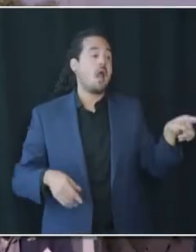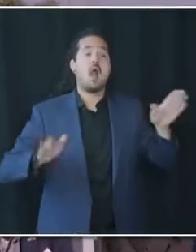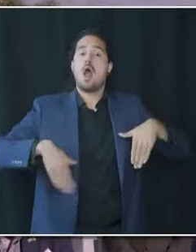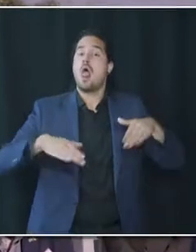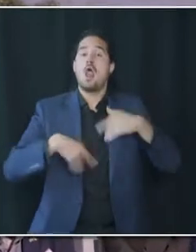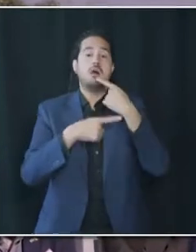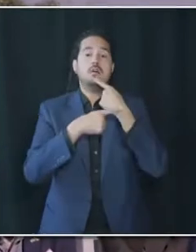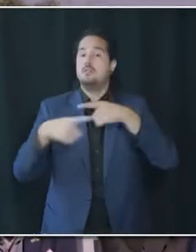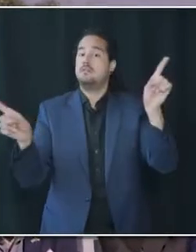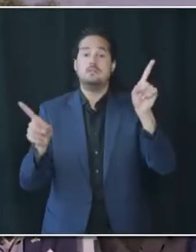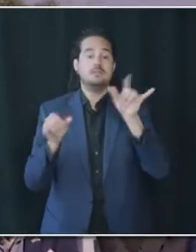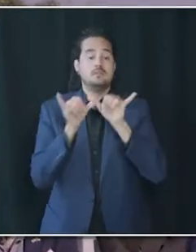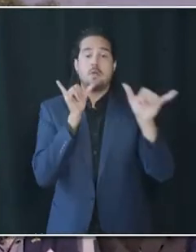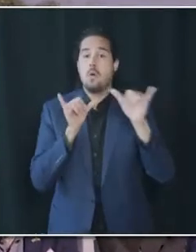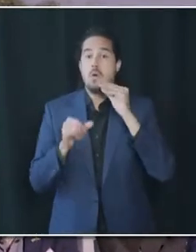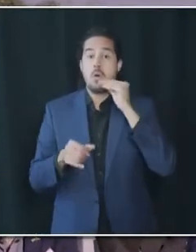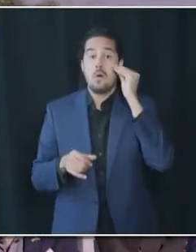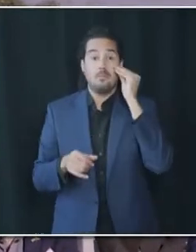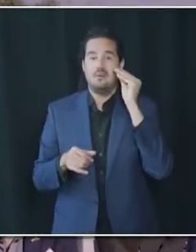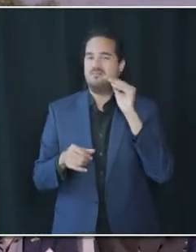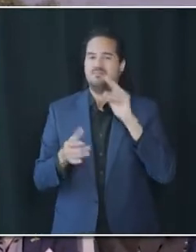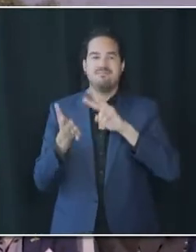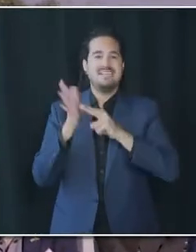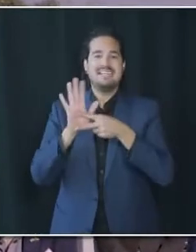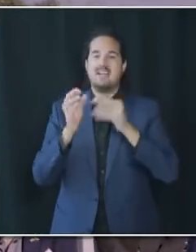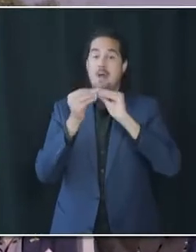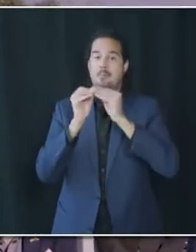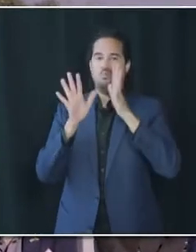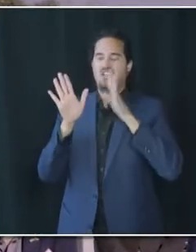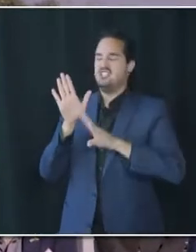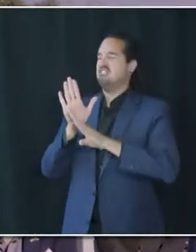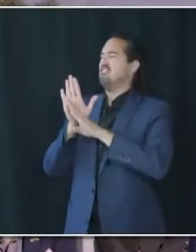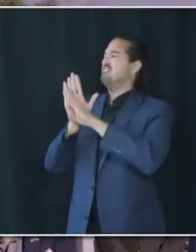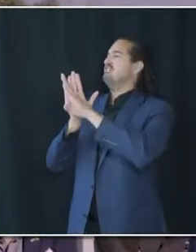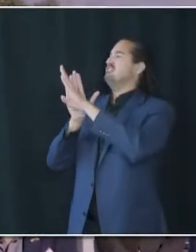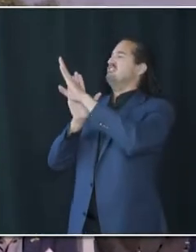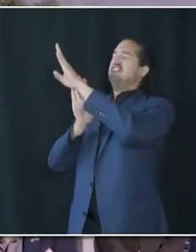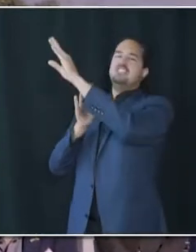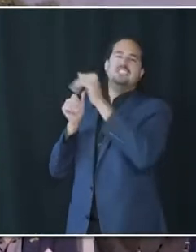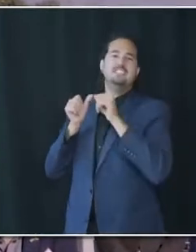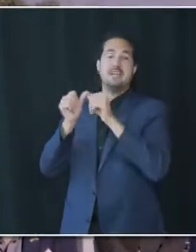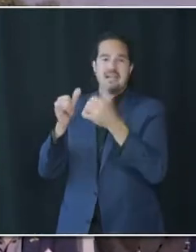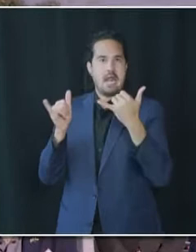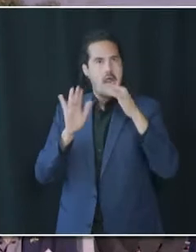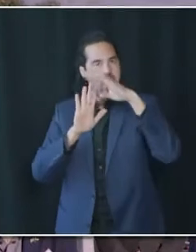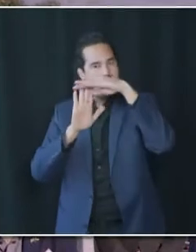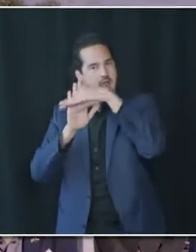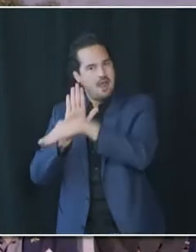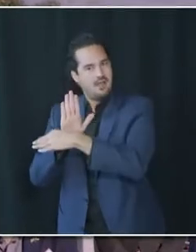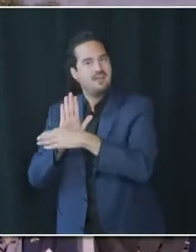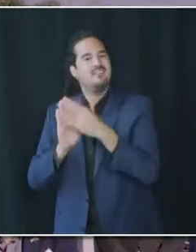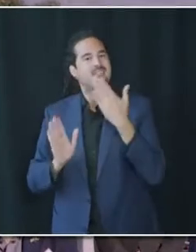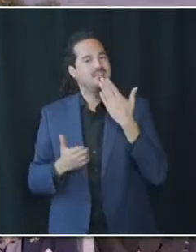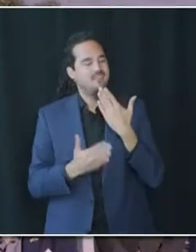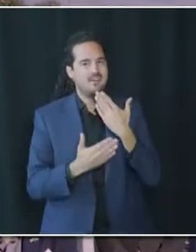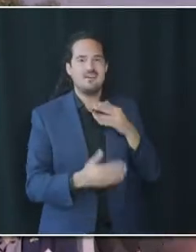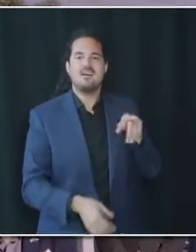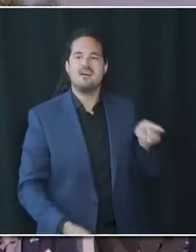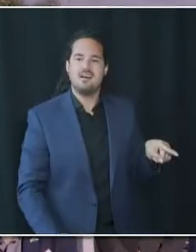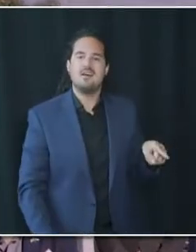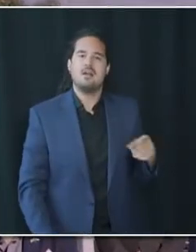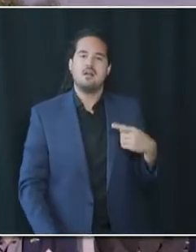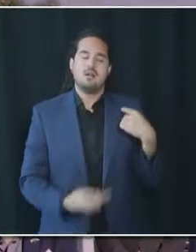hubiera ocurrido no hubiéramos podido lograr las mejoras que logramos aunque todos nos sentimos muy frustrados